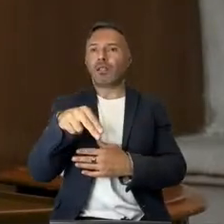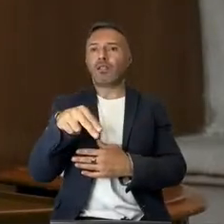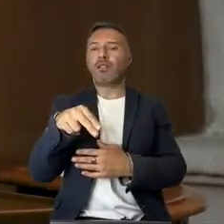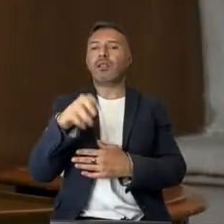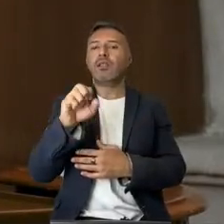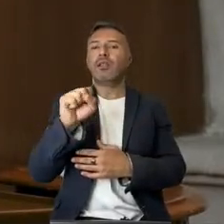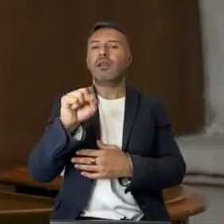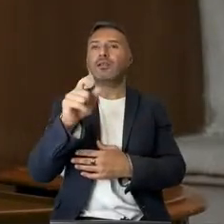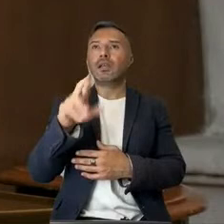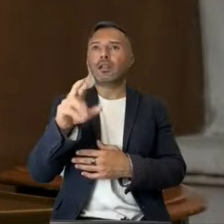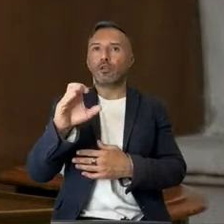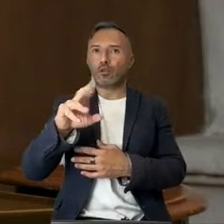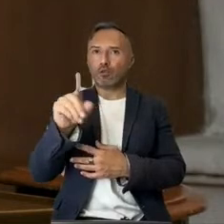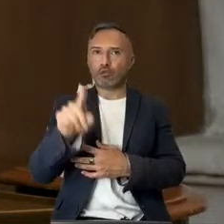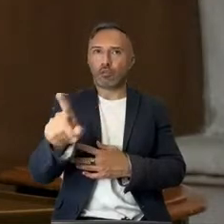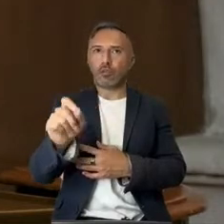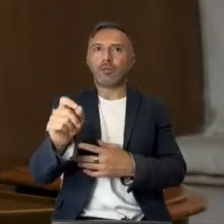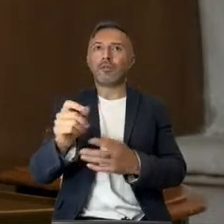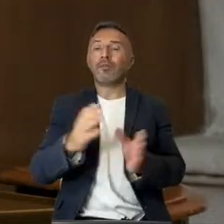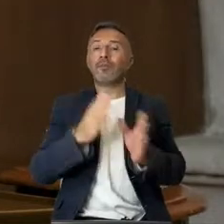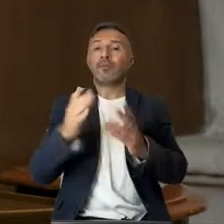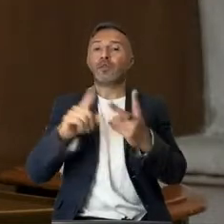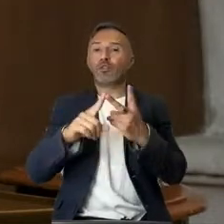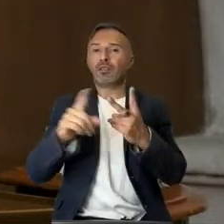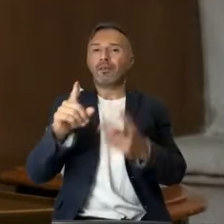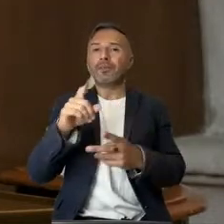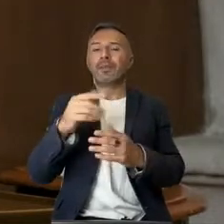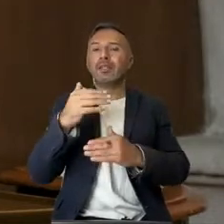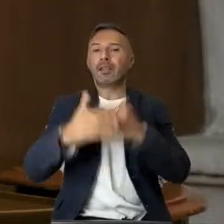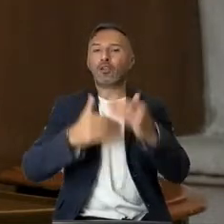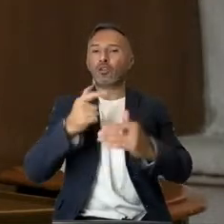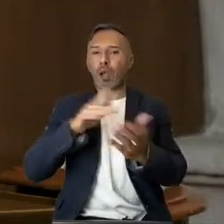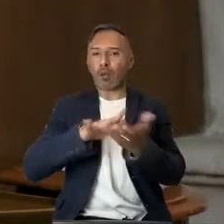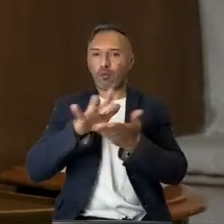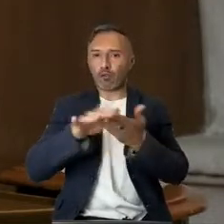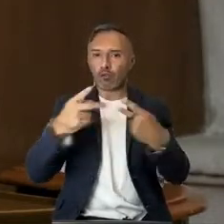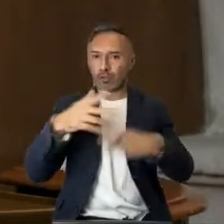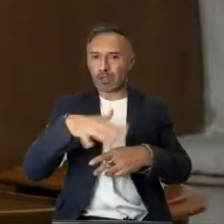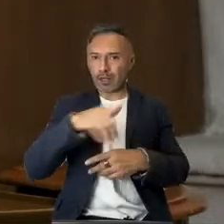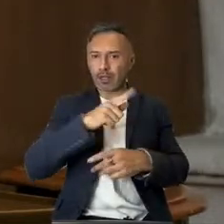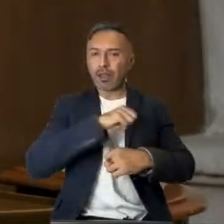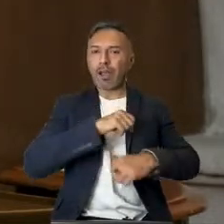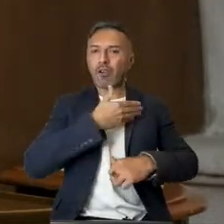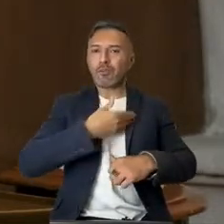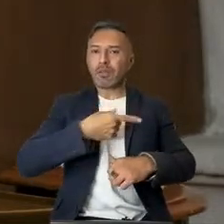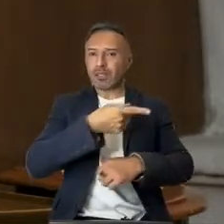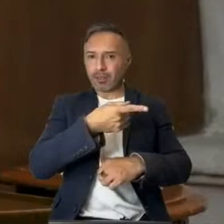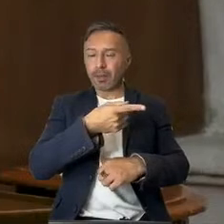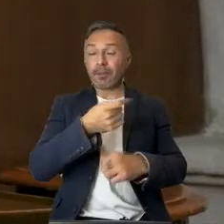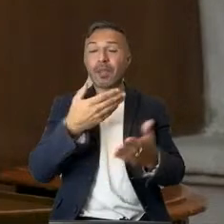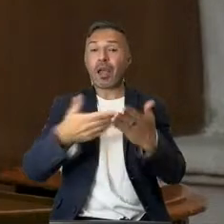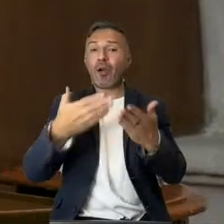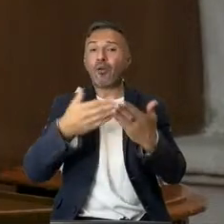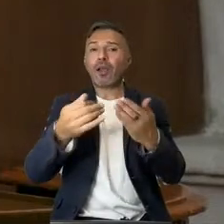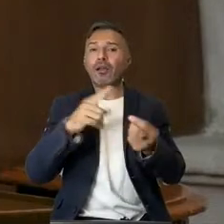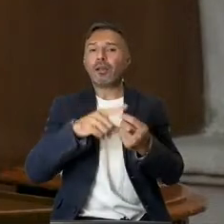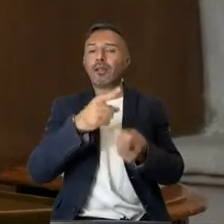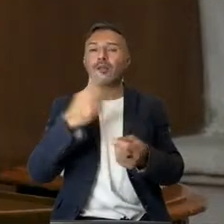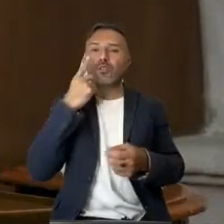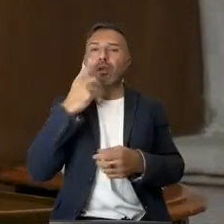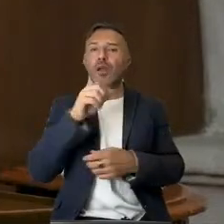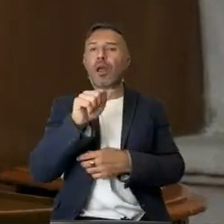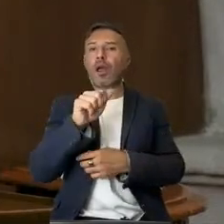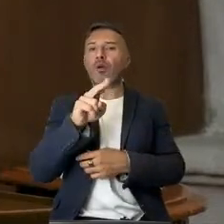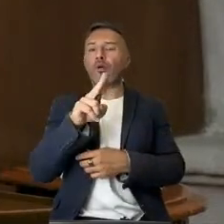Cruz. Dos, Desarrollo y Apoyo Social. Cargo, Presidencia, Integración Actual, diputada Aurora González